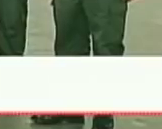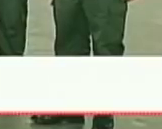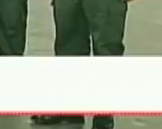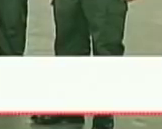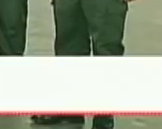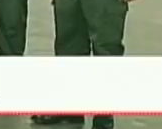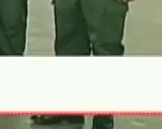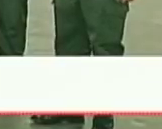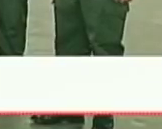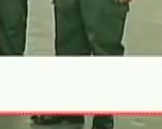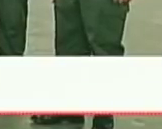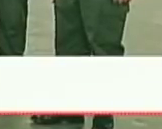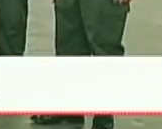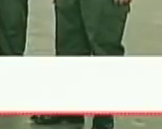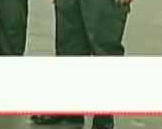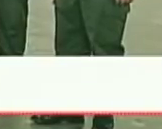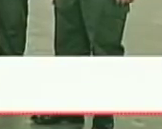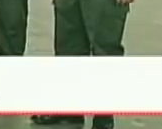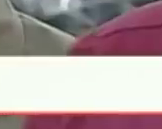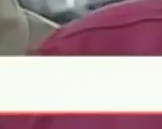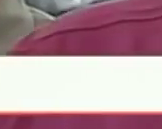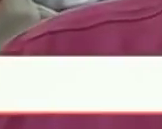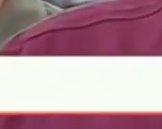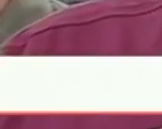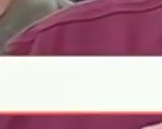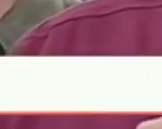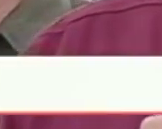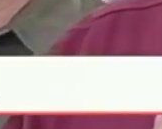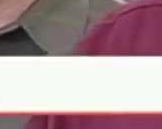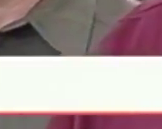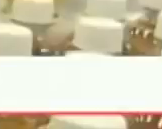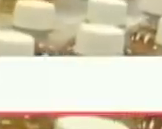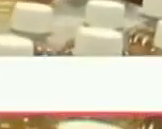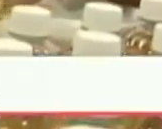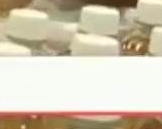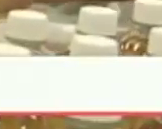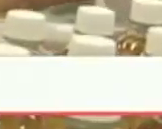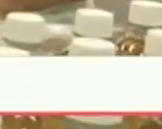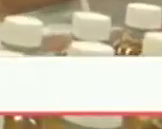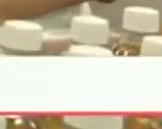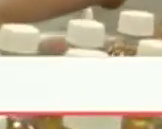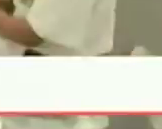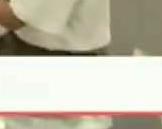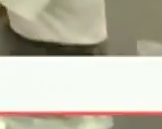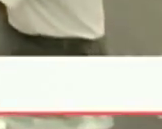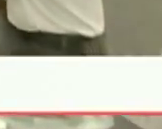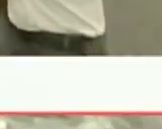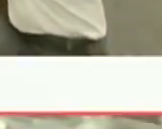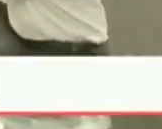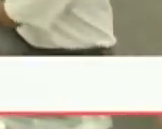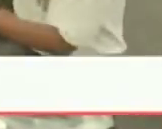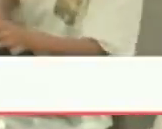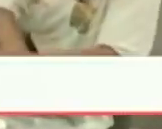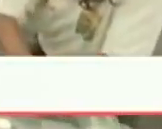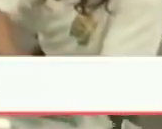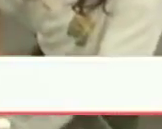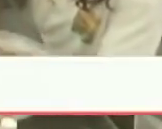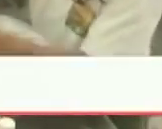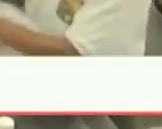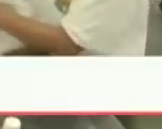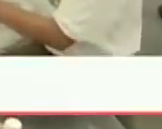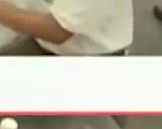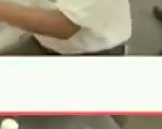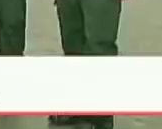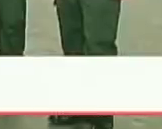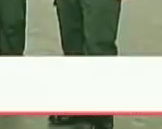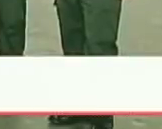Tarek Laizami, el ministro de Agricultura, compañero Wilmar Castro Soteldo, el ministro de la Defensa y la gran misión